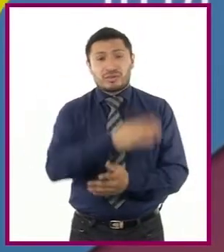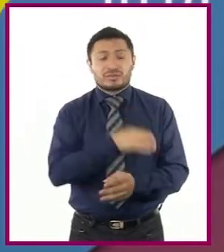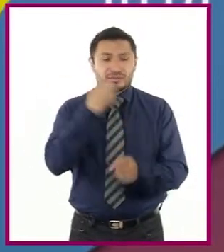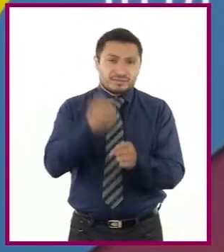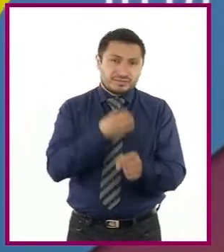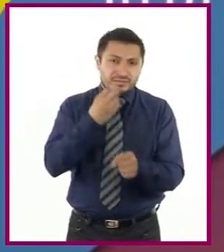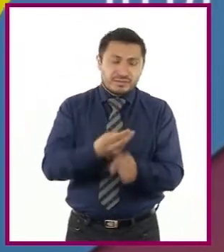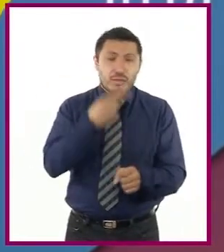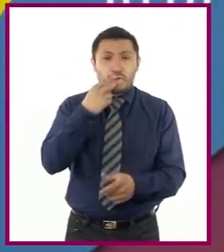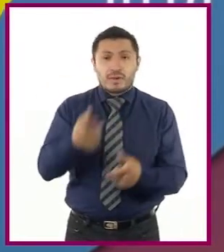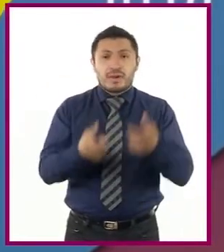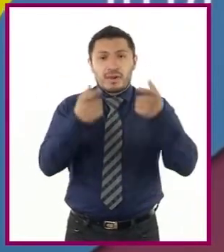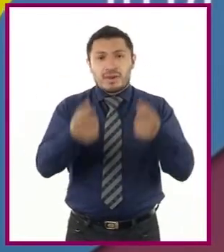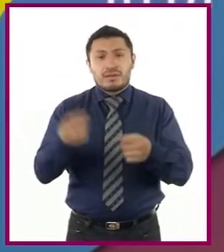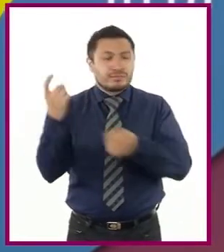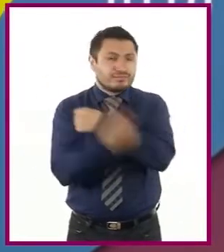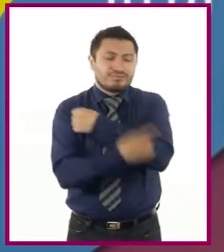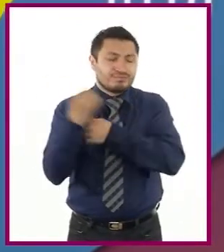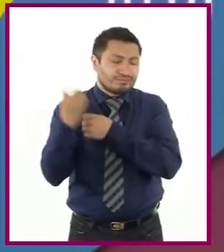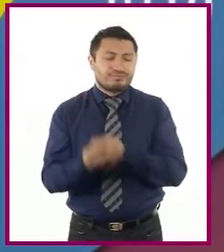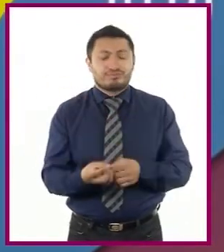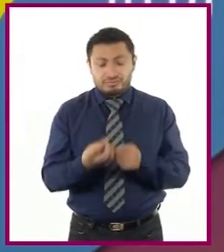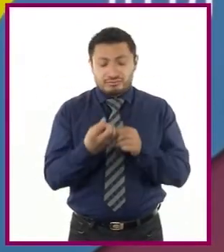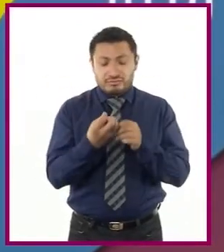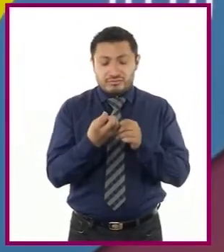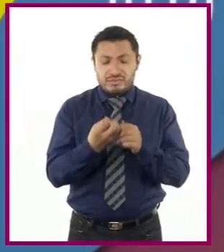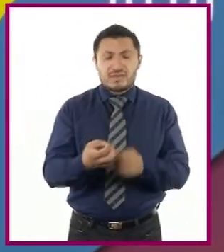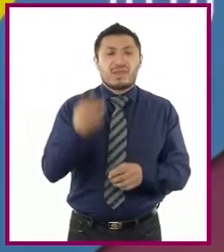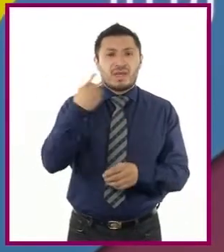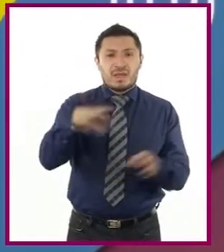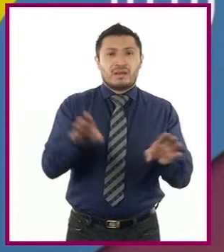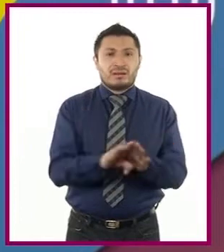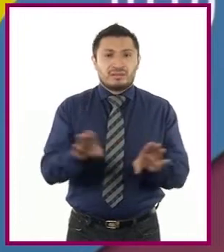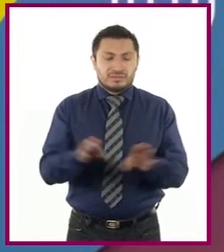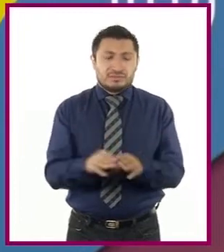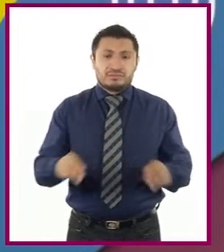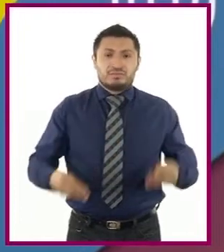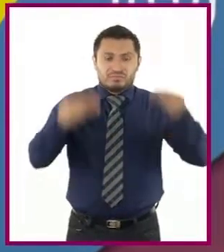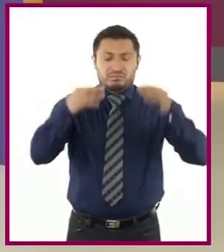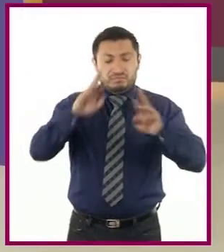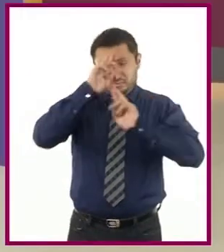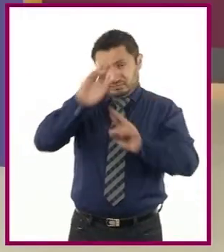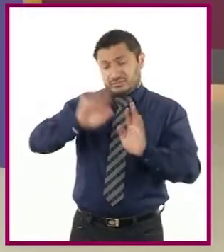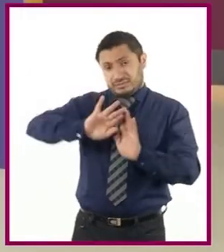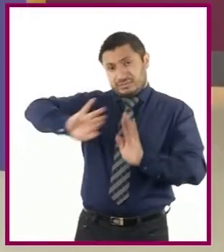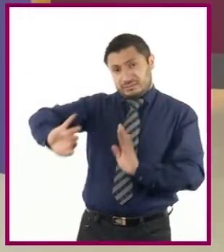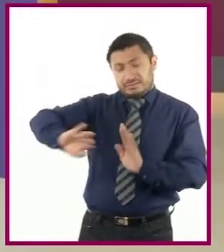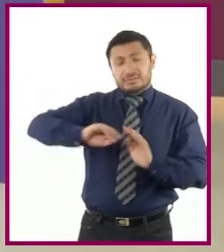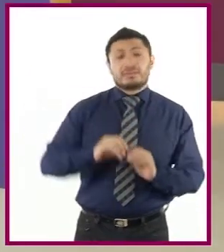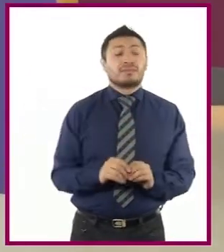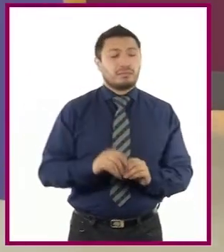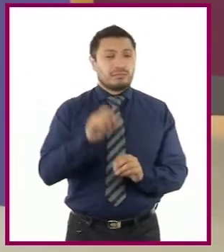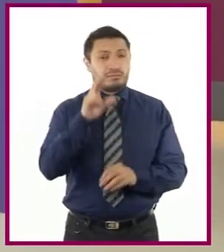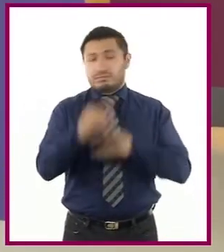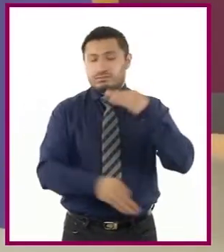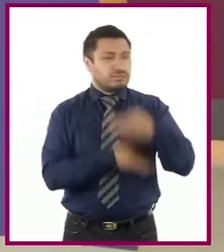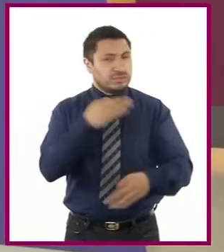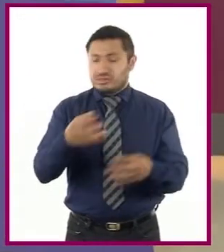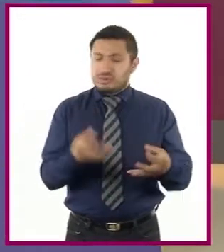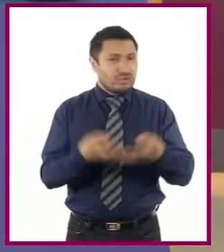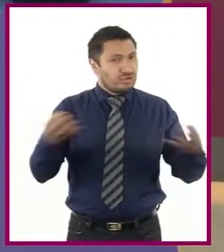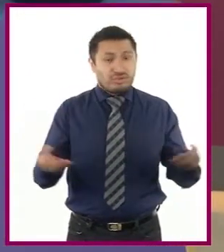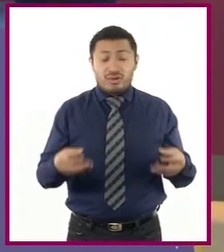una economía de autosubsistencia y estaba al margen del mercado. Además, no todo el territorio